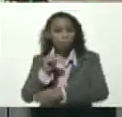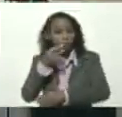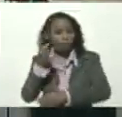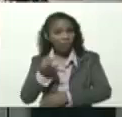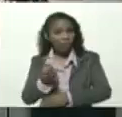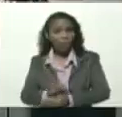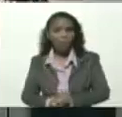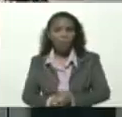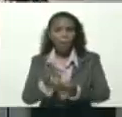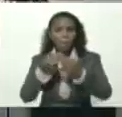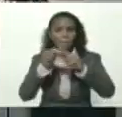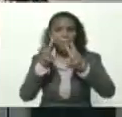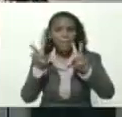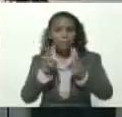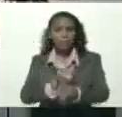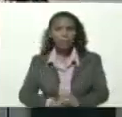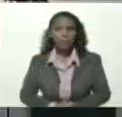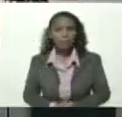la paz,